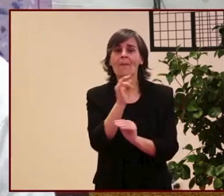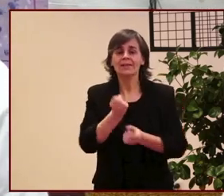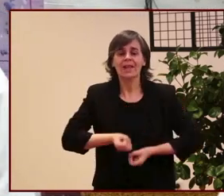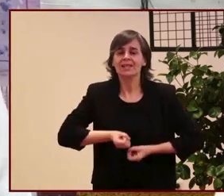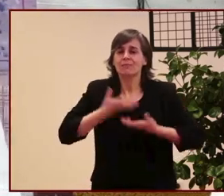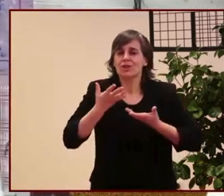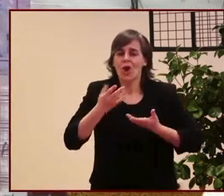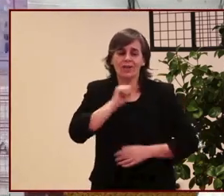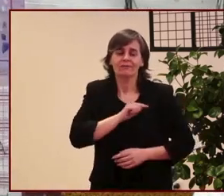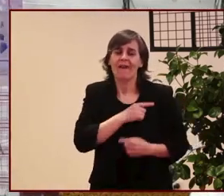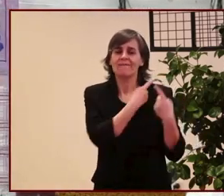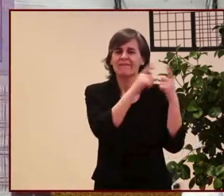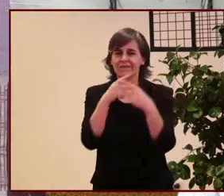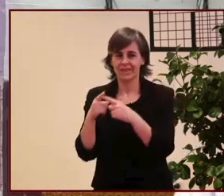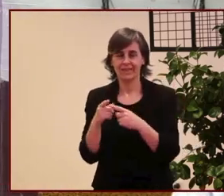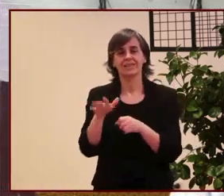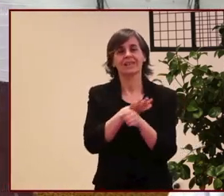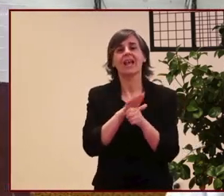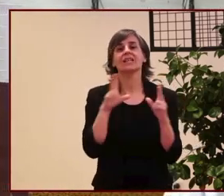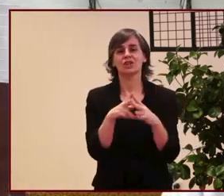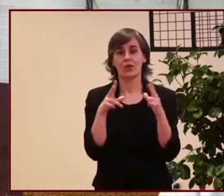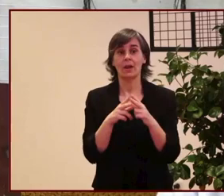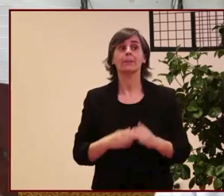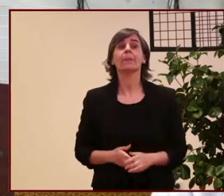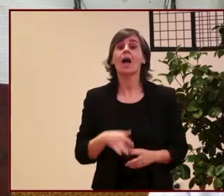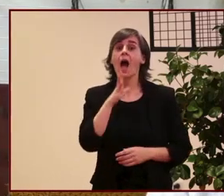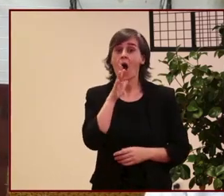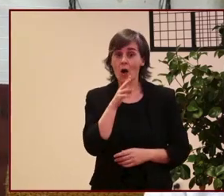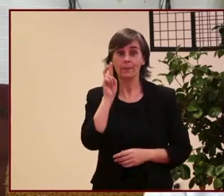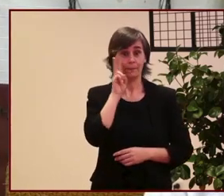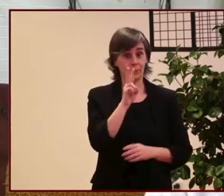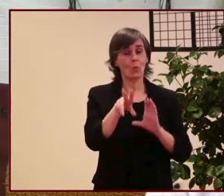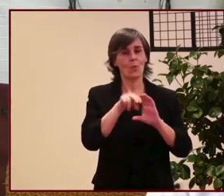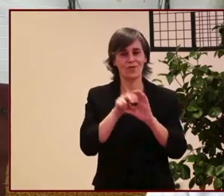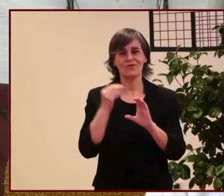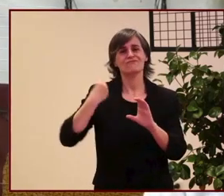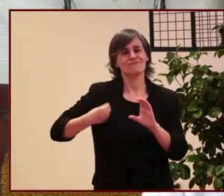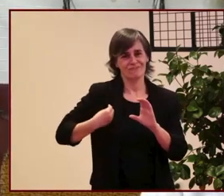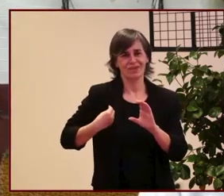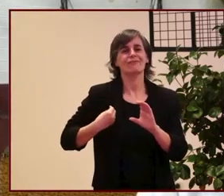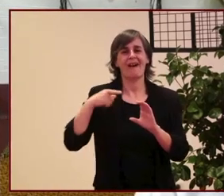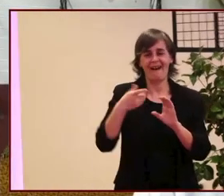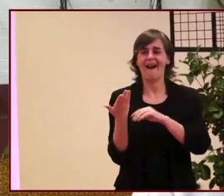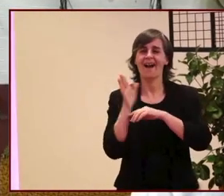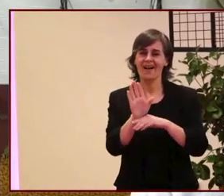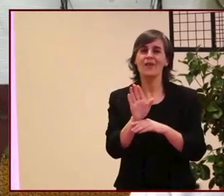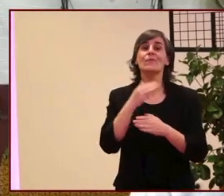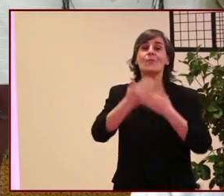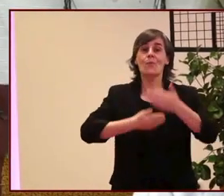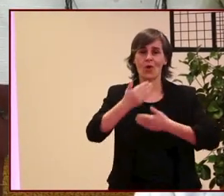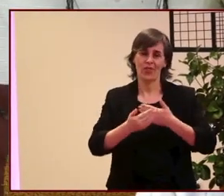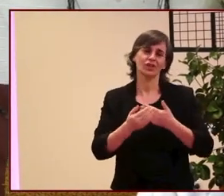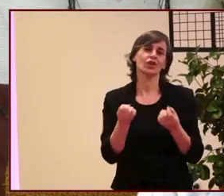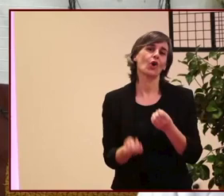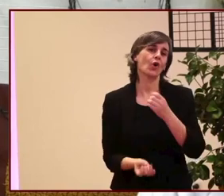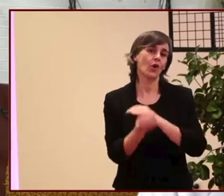sociales a continuación hemos ver una pieza audiovisual que recoge ese proceso creativo que the sense que se